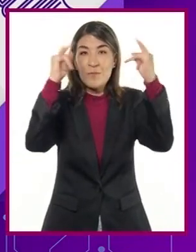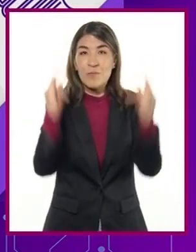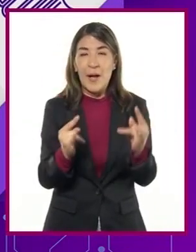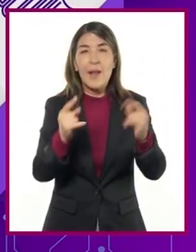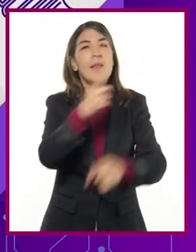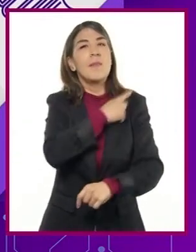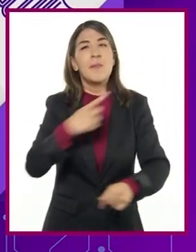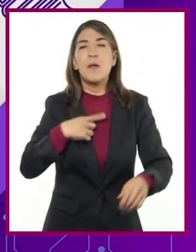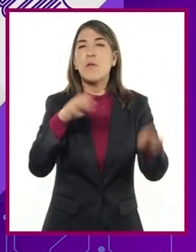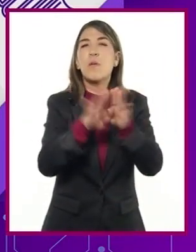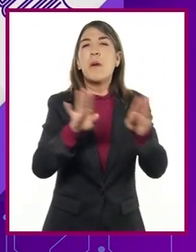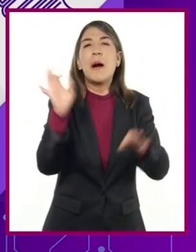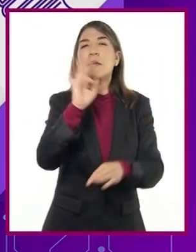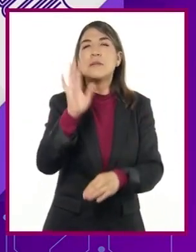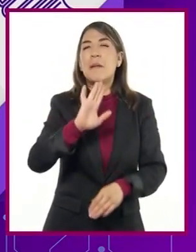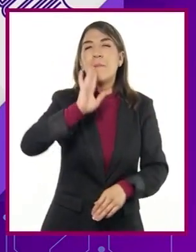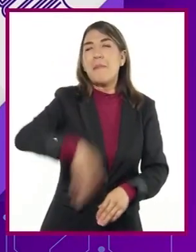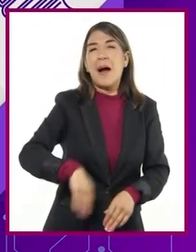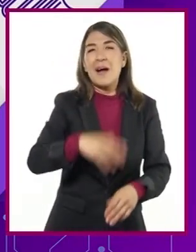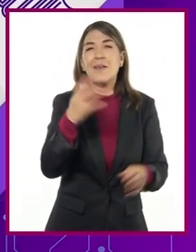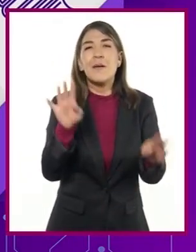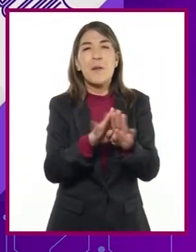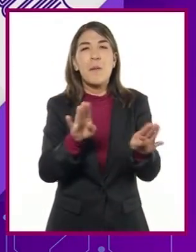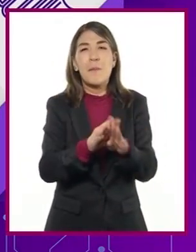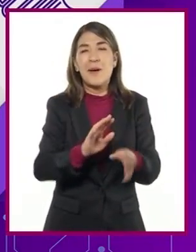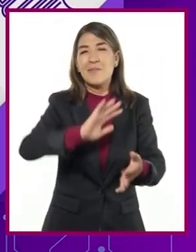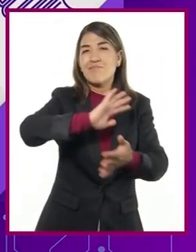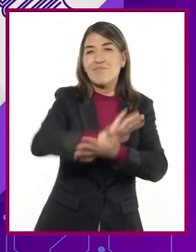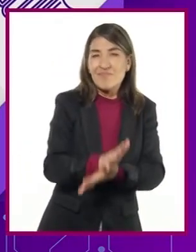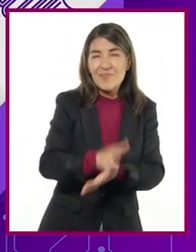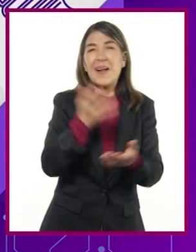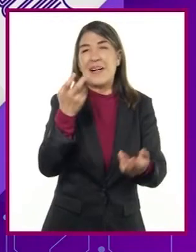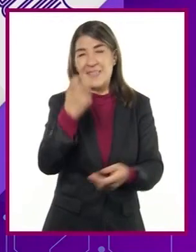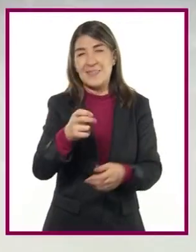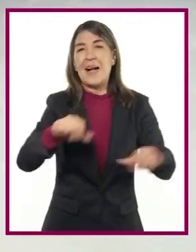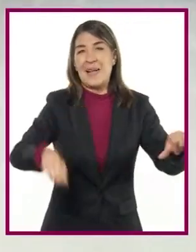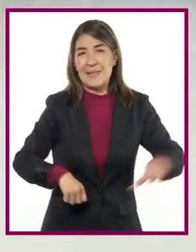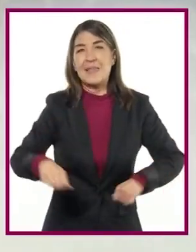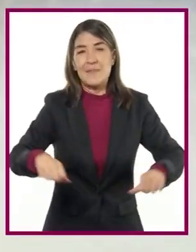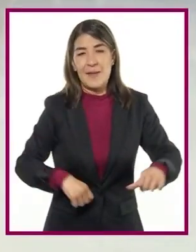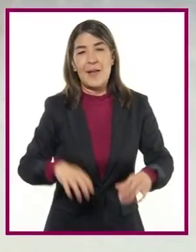contraria a la moral, así como las consecuencias de esa acción.